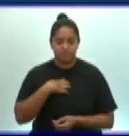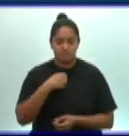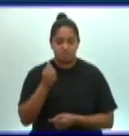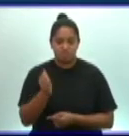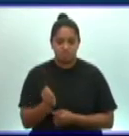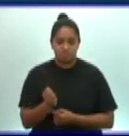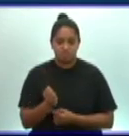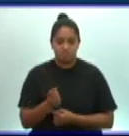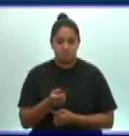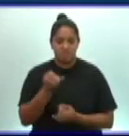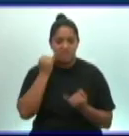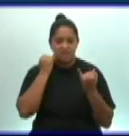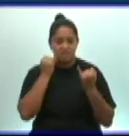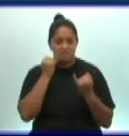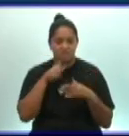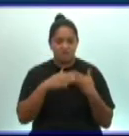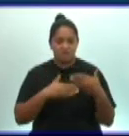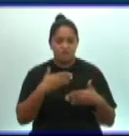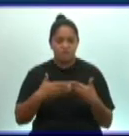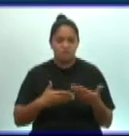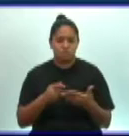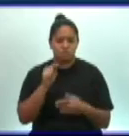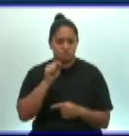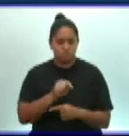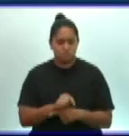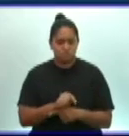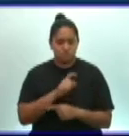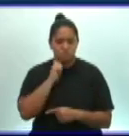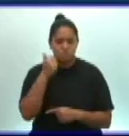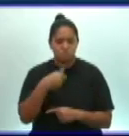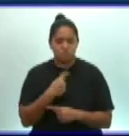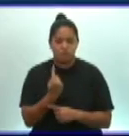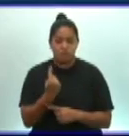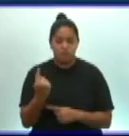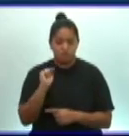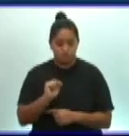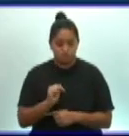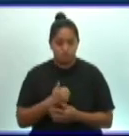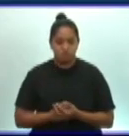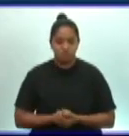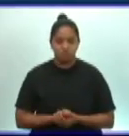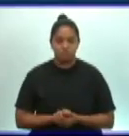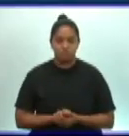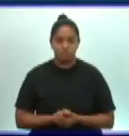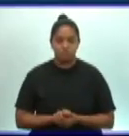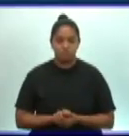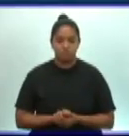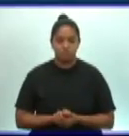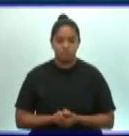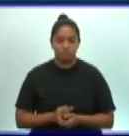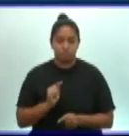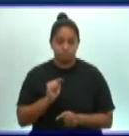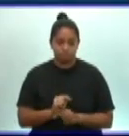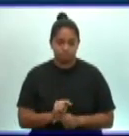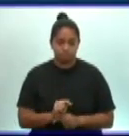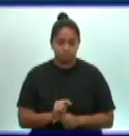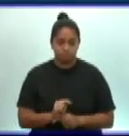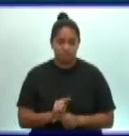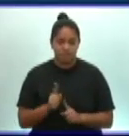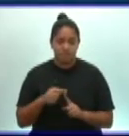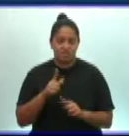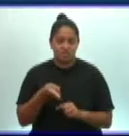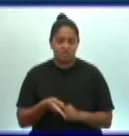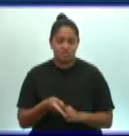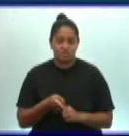cual nos pedían identificar los procesos representados y justificar cada uno de ellos, por supuesto, también respecto a la teoría